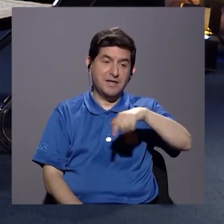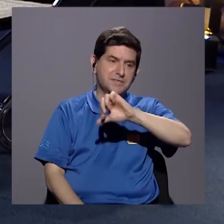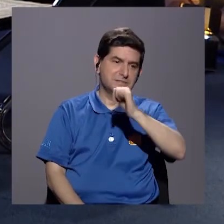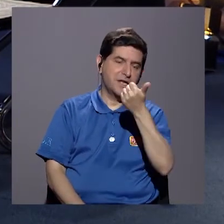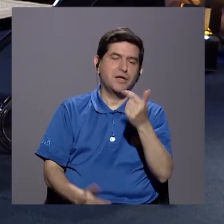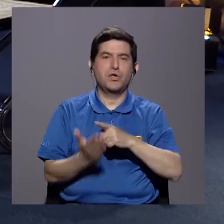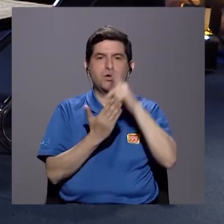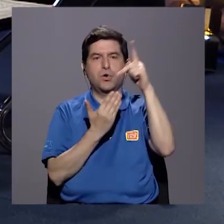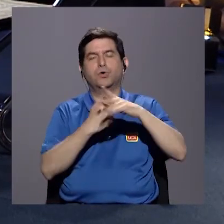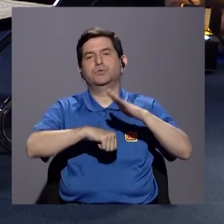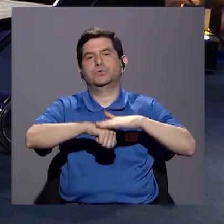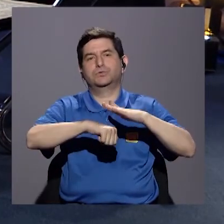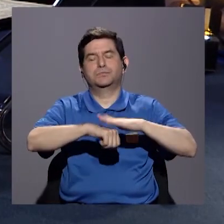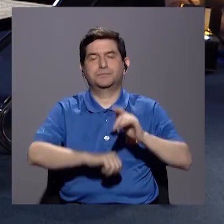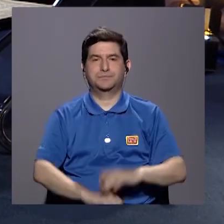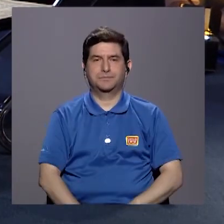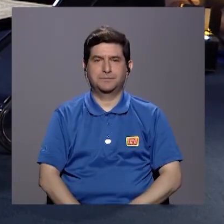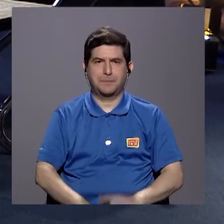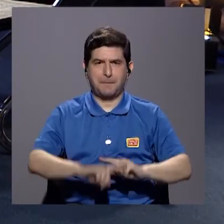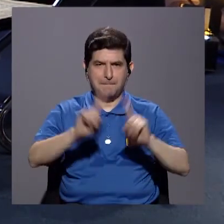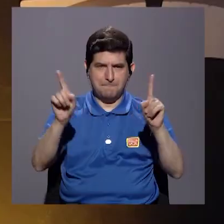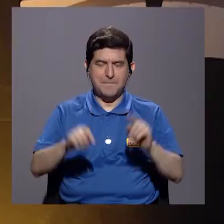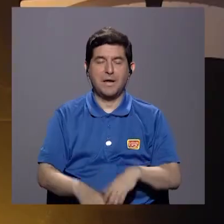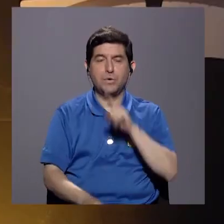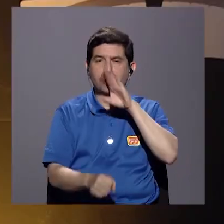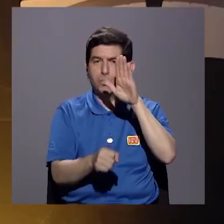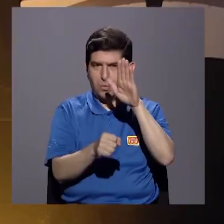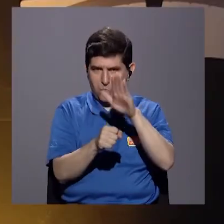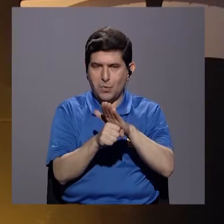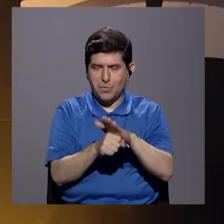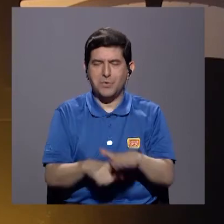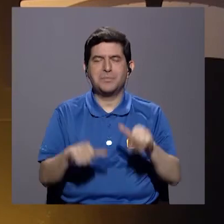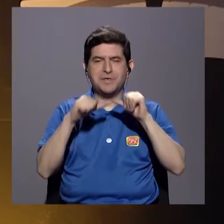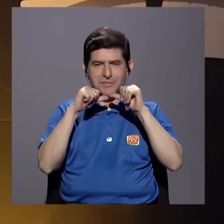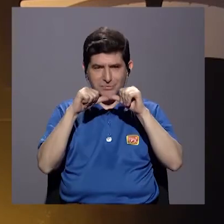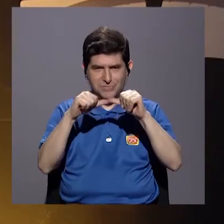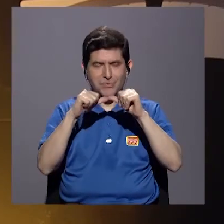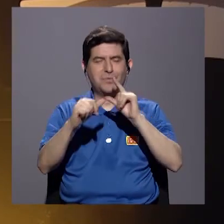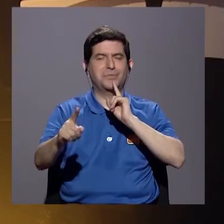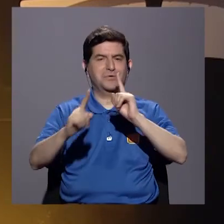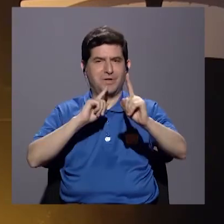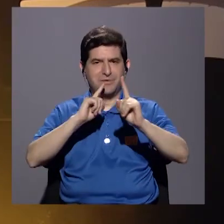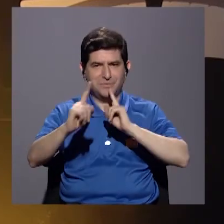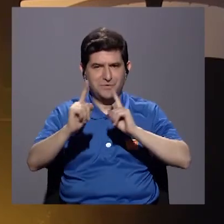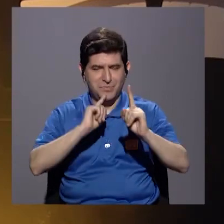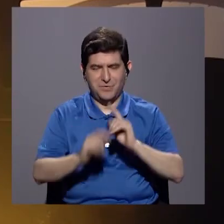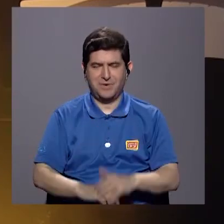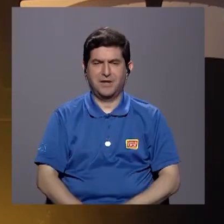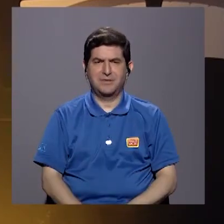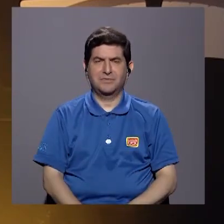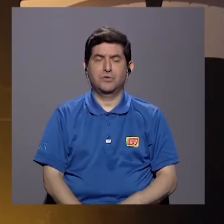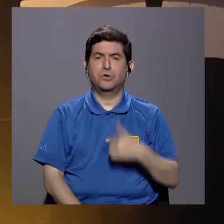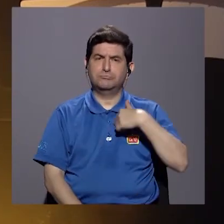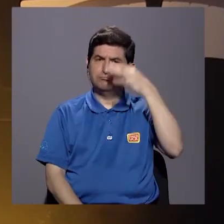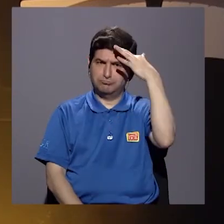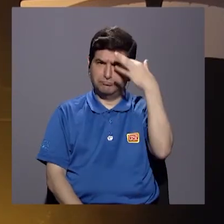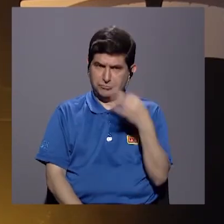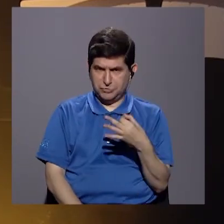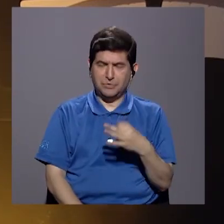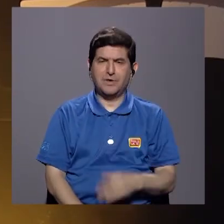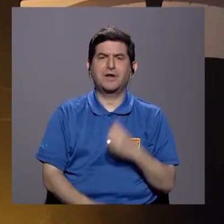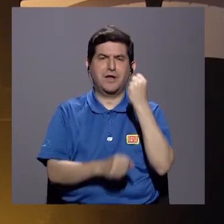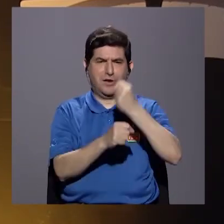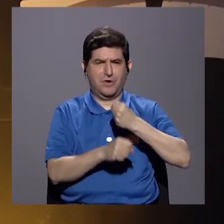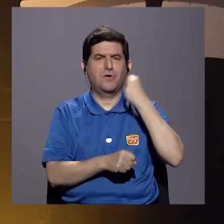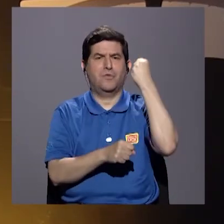para este y para muchos otros programas, pero quedamos con el compromiso de seguir divulgando esto porque me